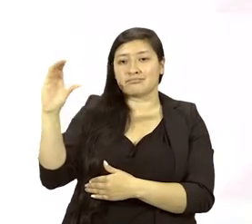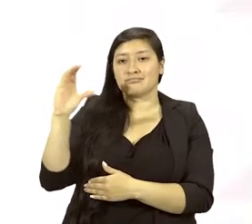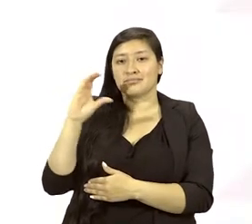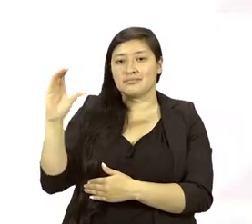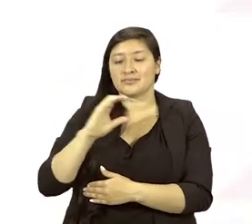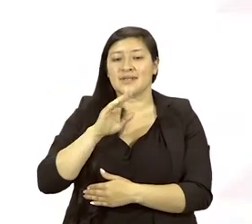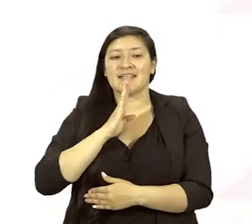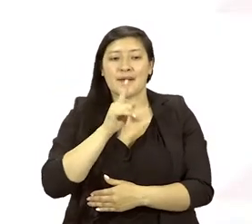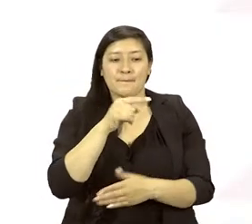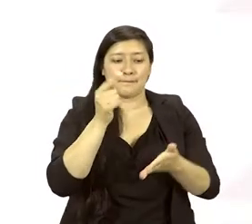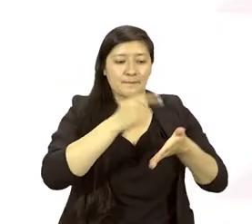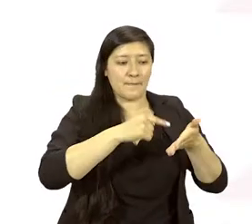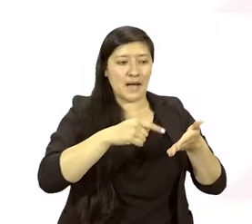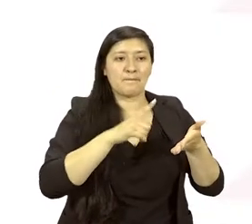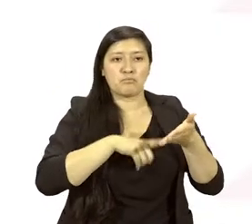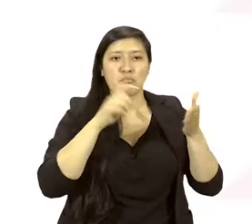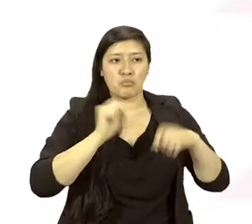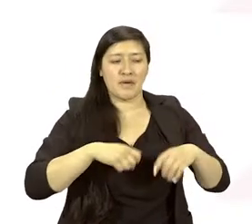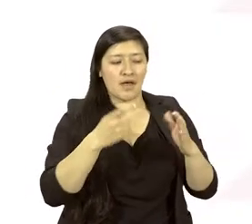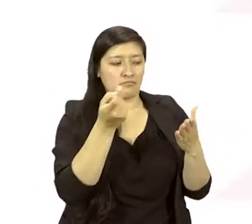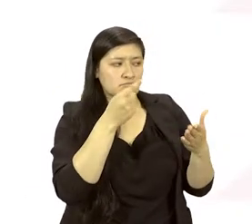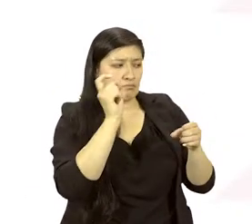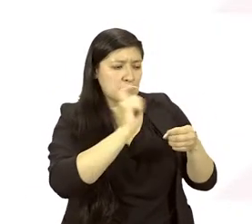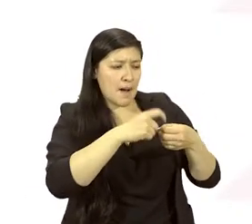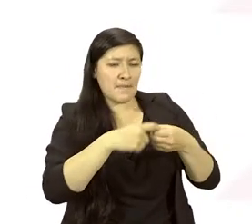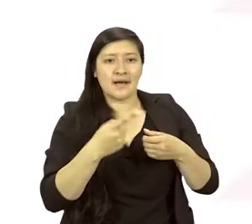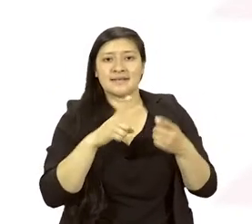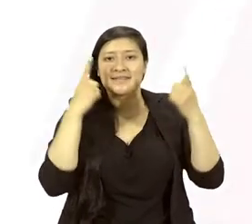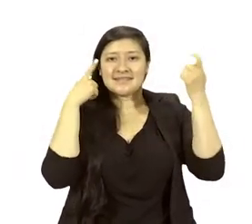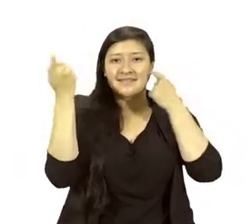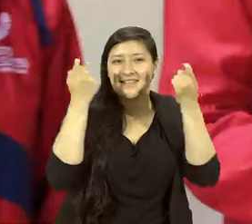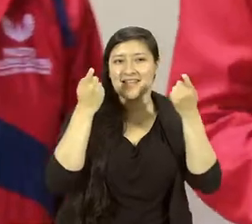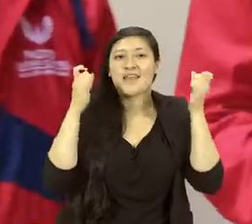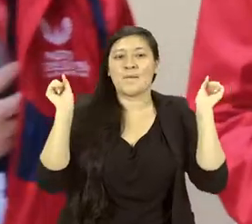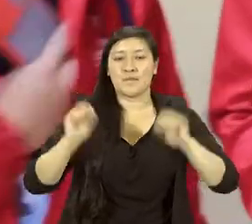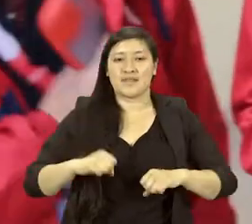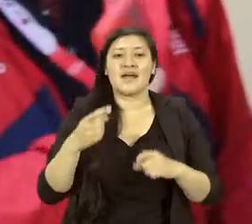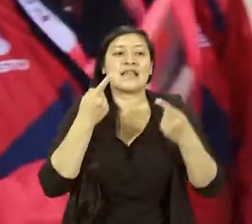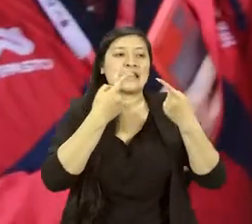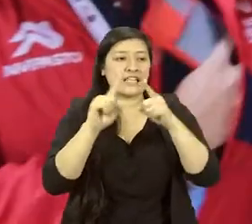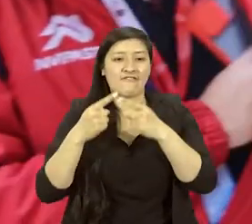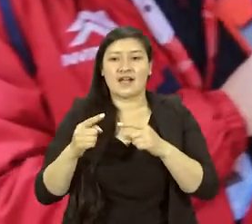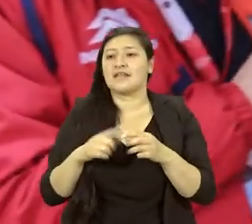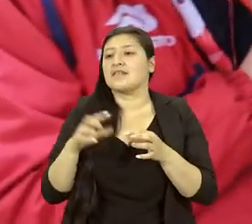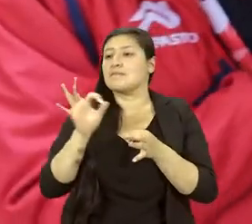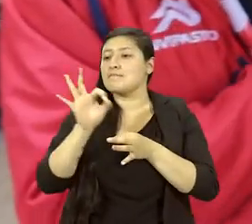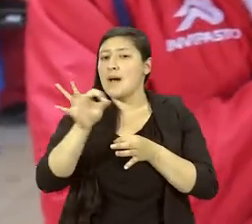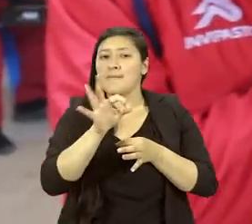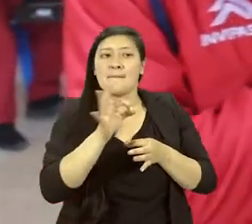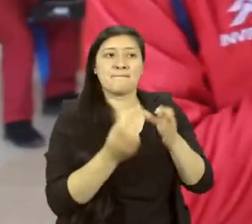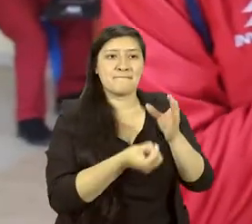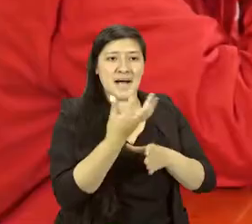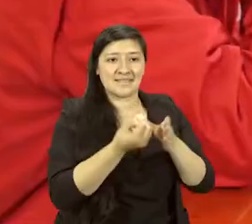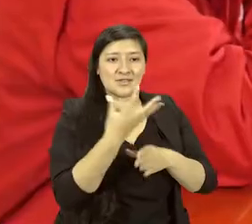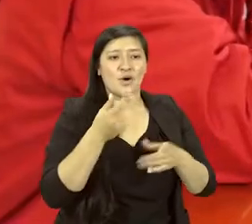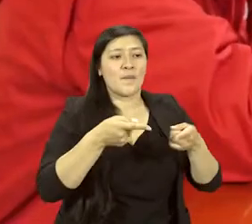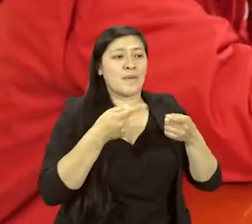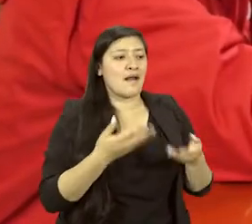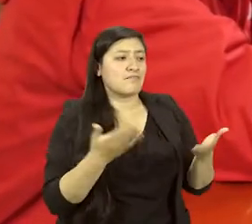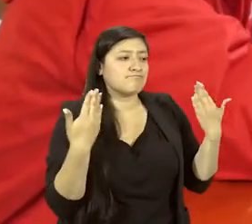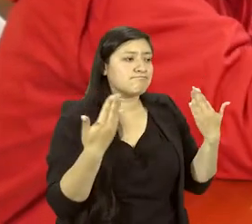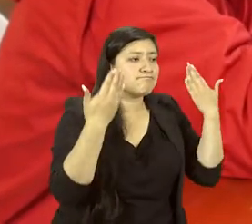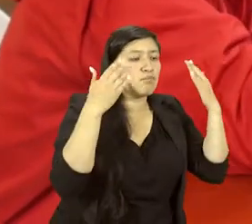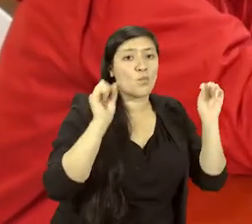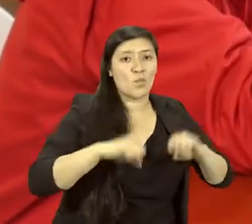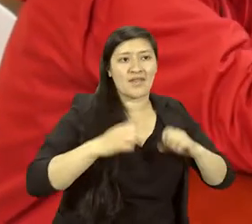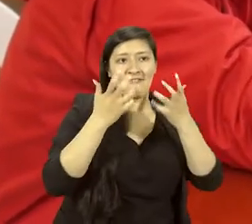que se estará entregando a las familias que cumplan los requisitos de esta nueva estrategia. Estaremos en diferentes puntos de la ciudad de